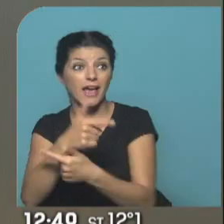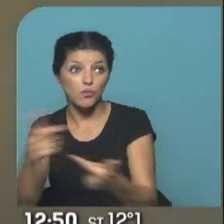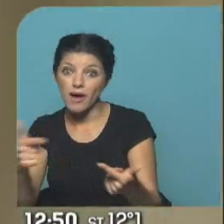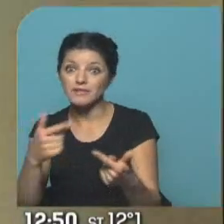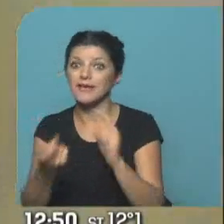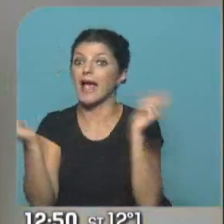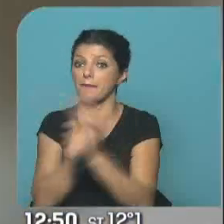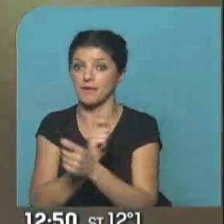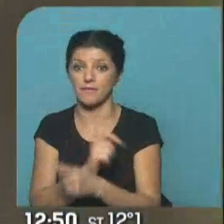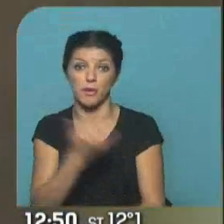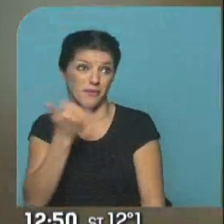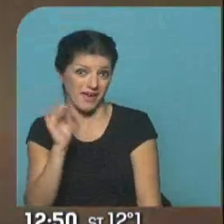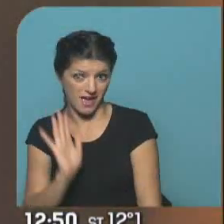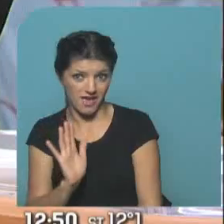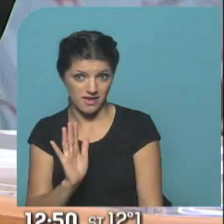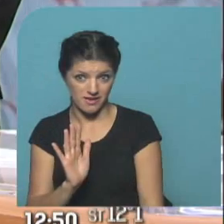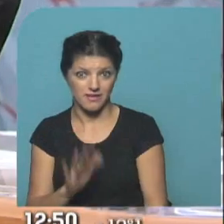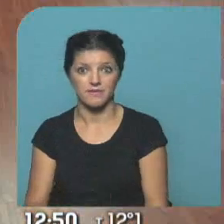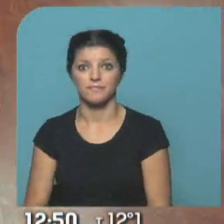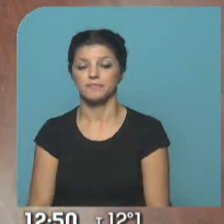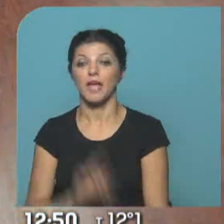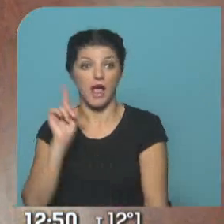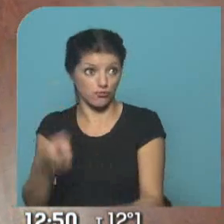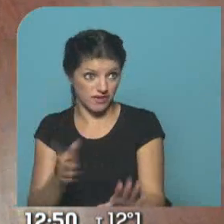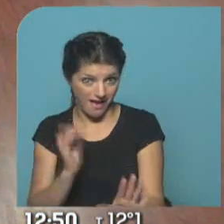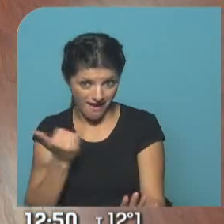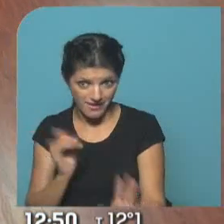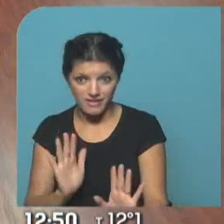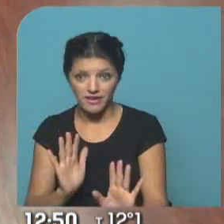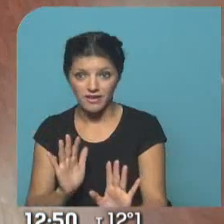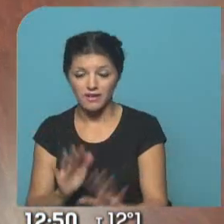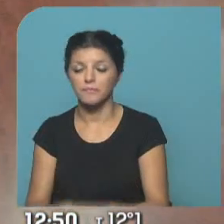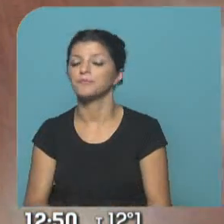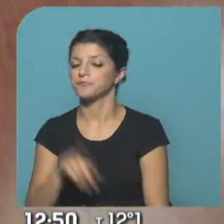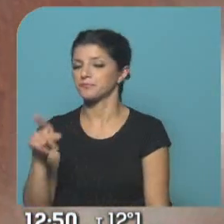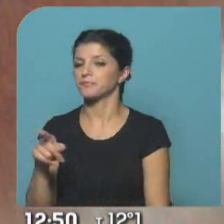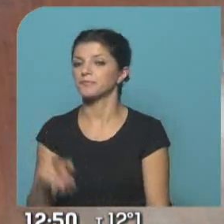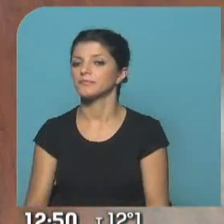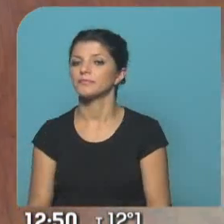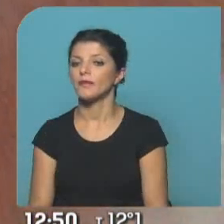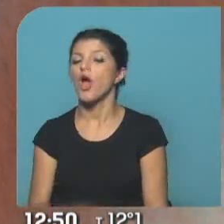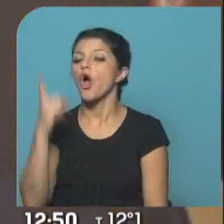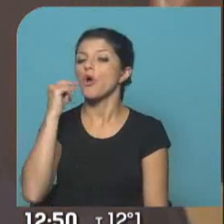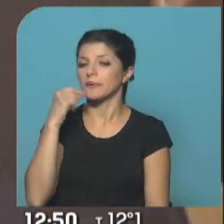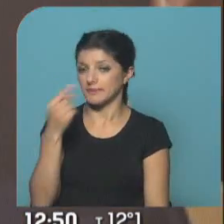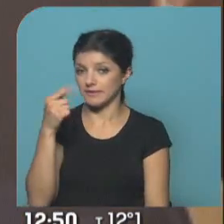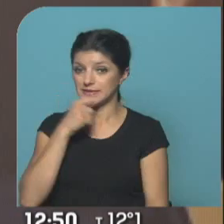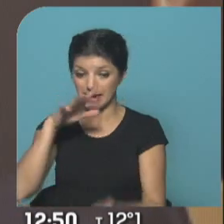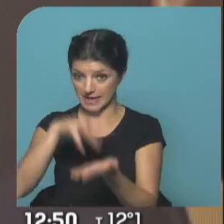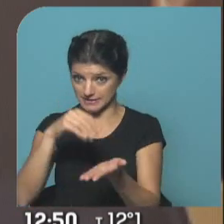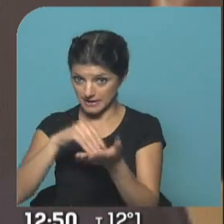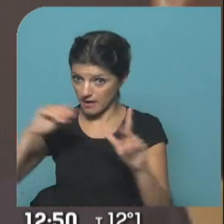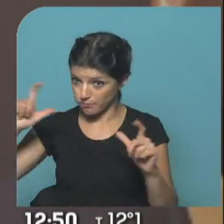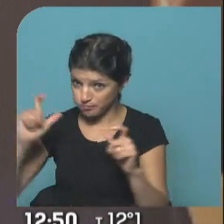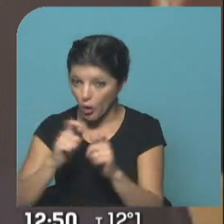hay una causa, ¿no? Vuelvo a Abdani, que es el ideólogo de este tipo de atentados. Él dice, si perdemos territorio,